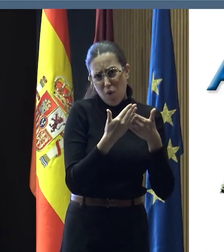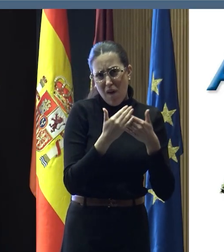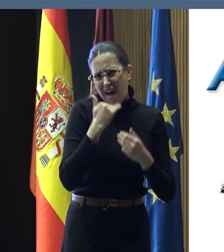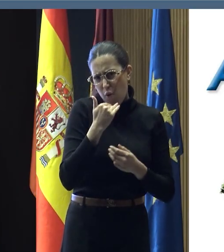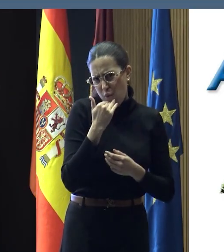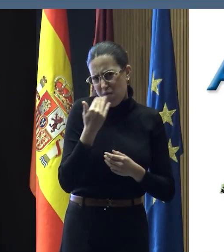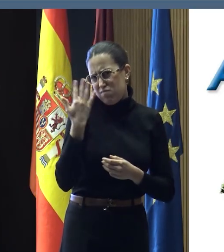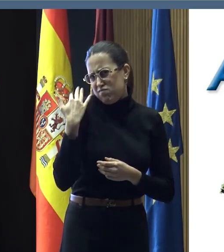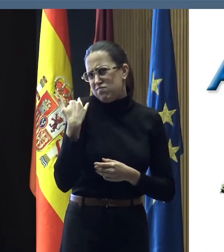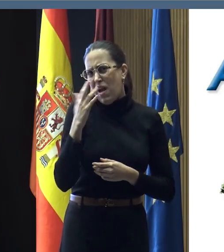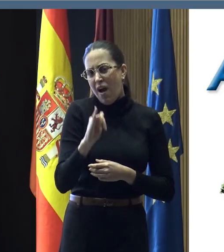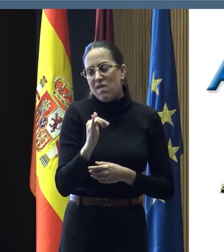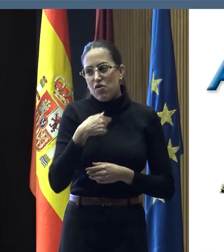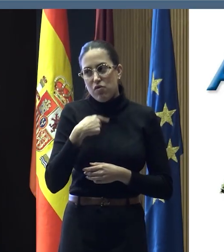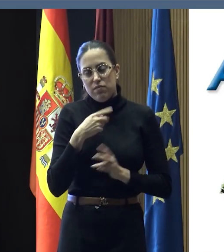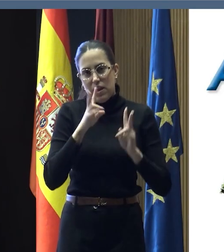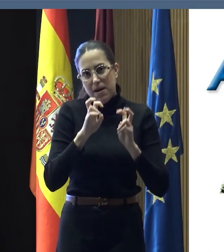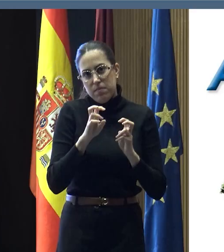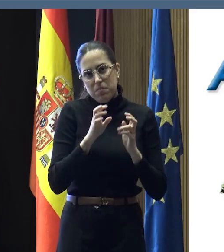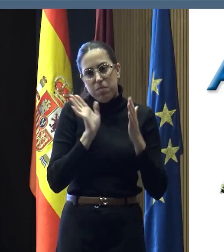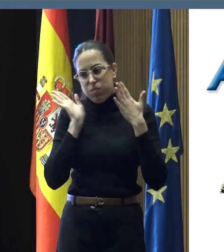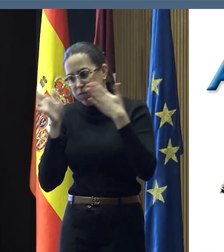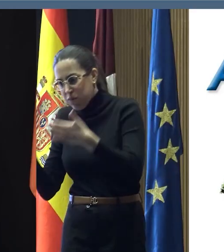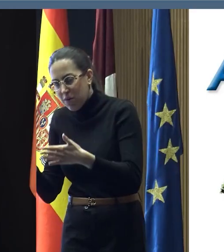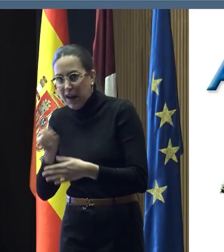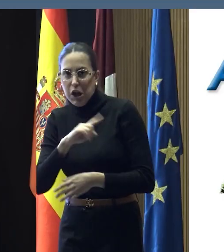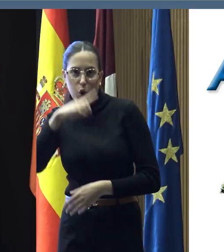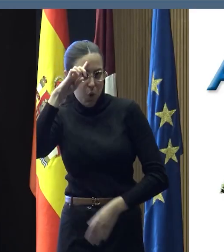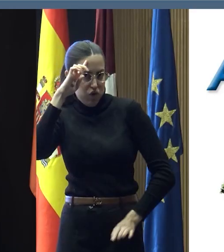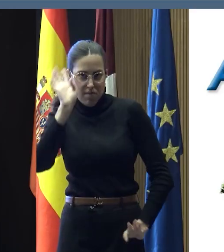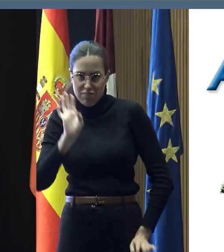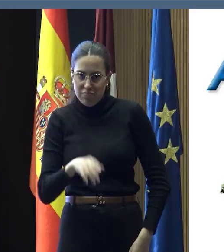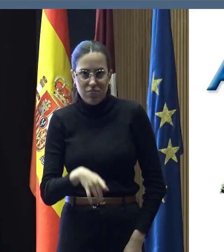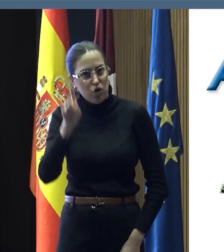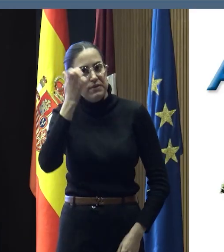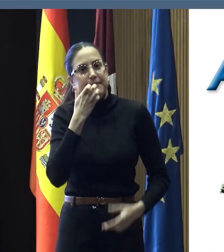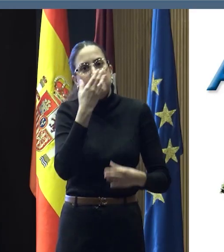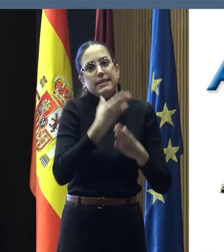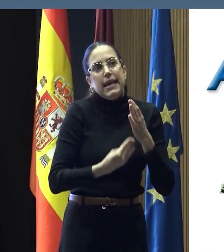pero no he mirado yo si hay sesgo, ¿no? Entonces,